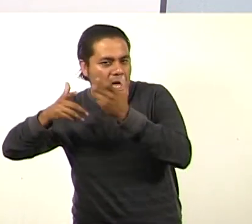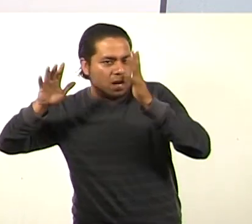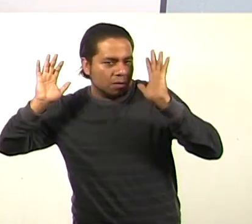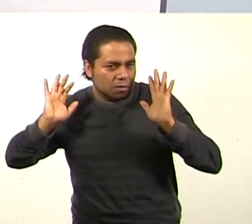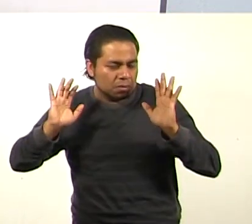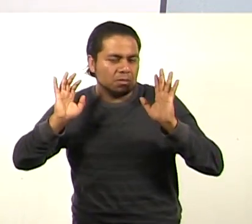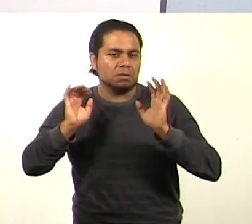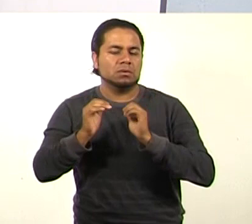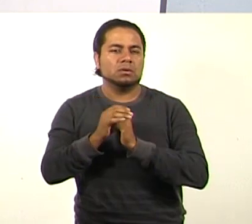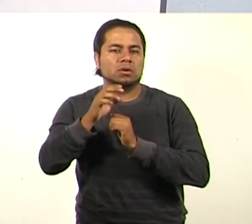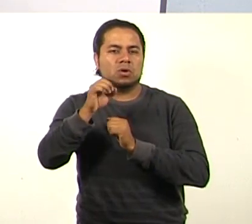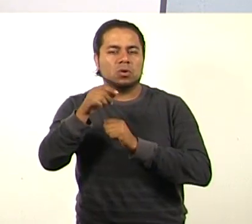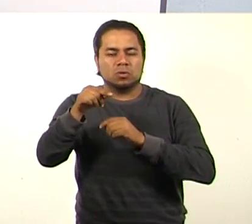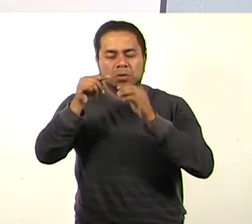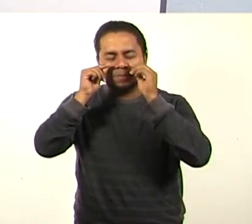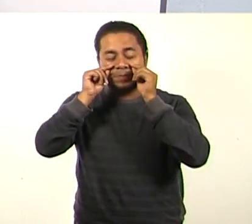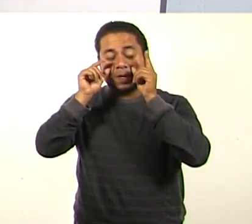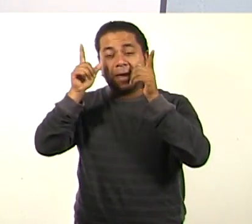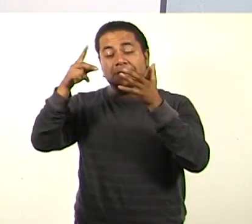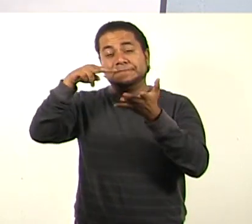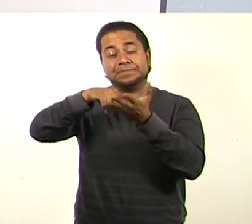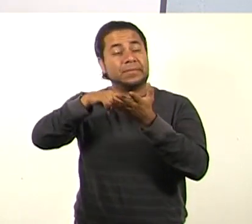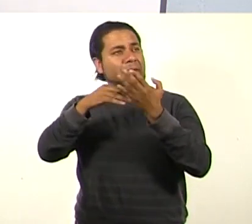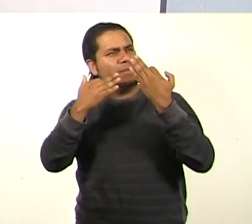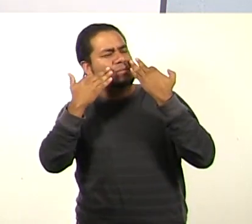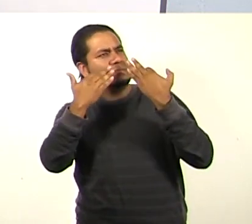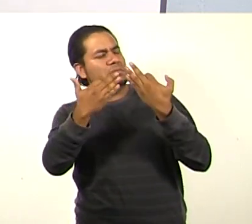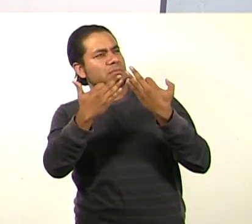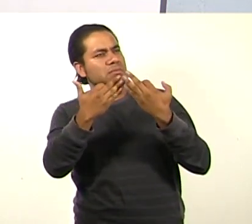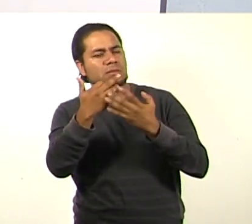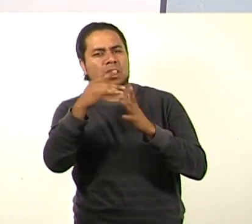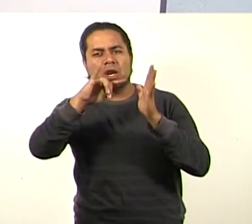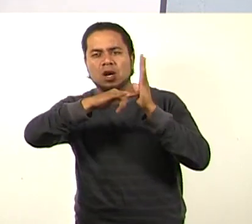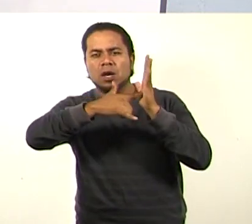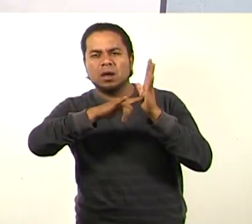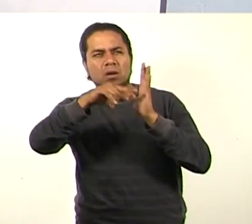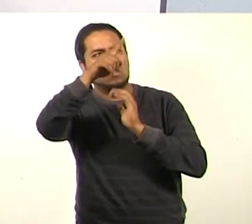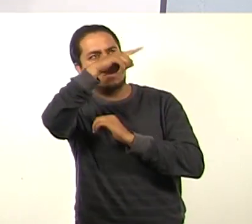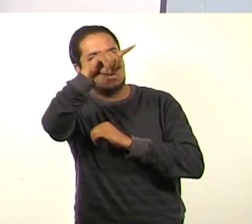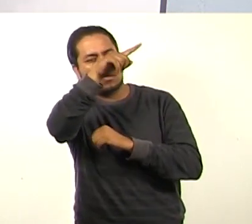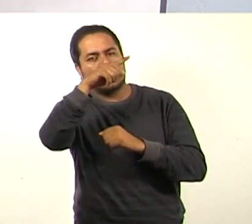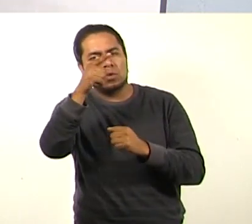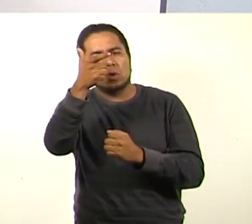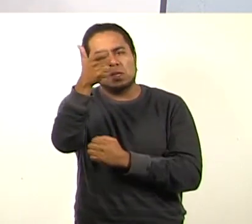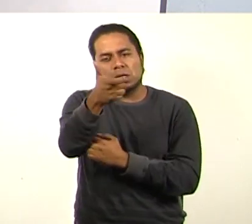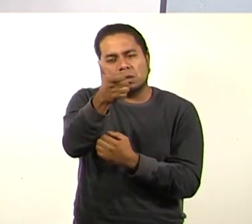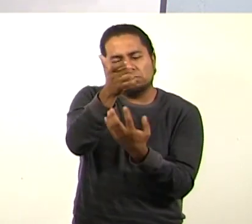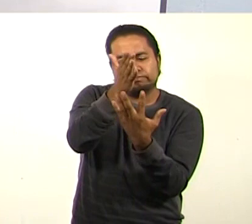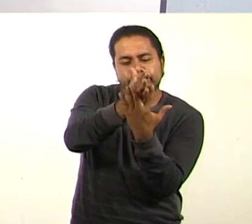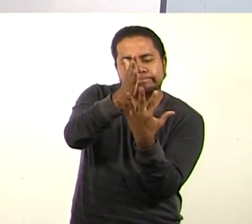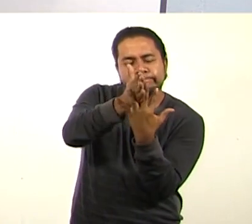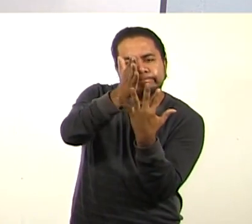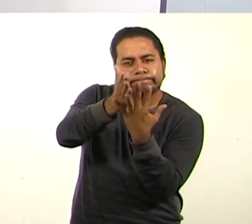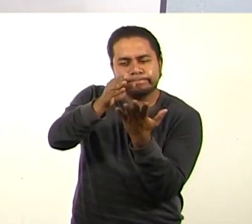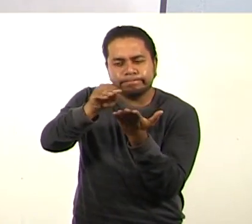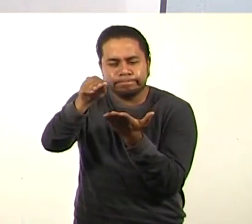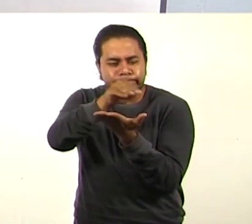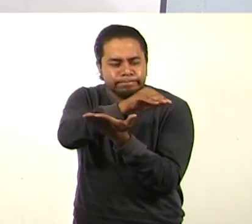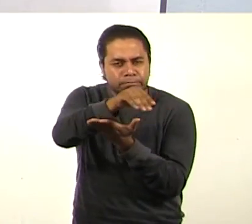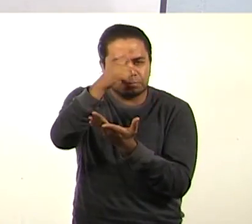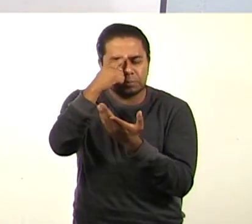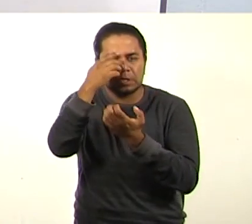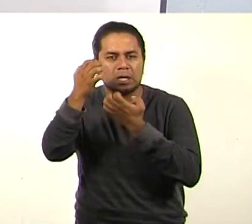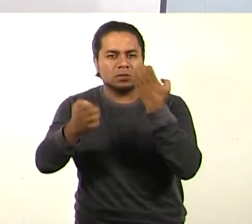que se levantan en la mañana y miran el reloj, desde que dividen el dinero que les dan sus papás para ir a